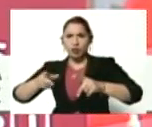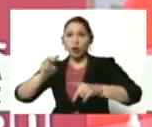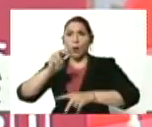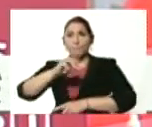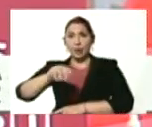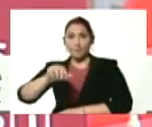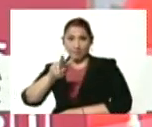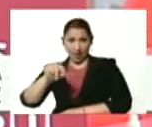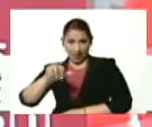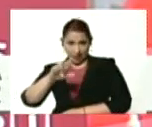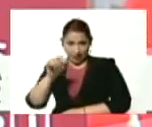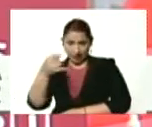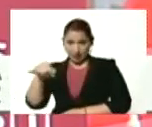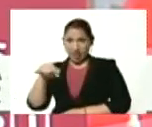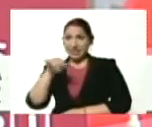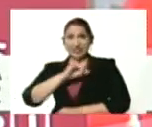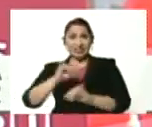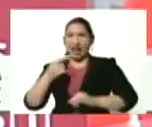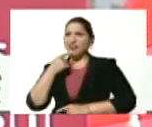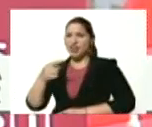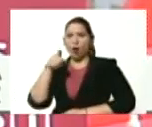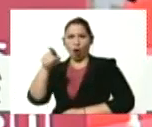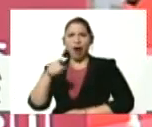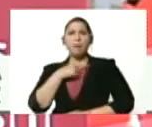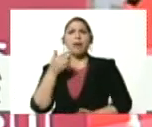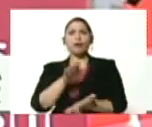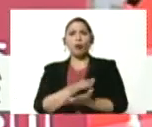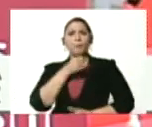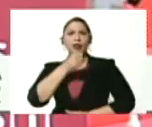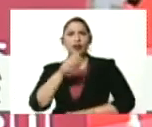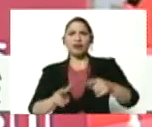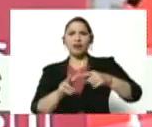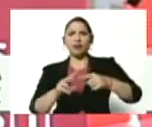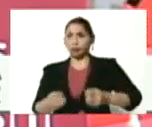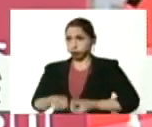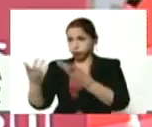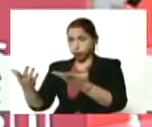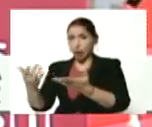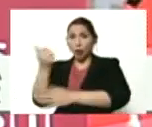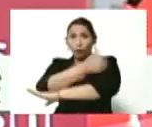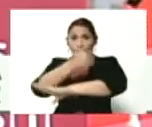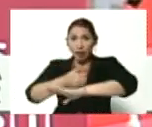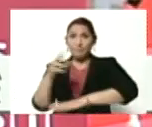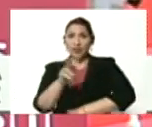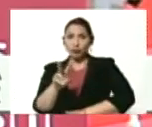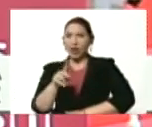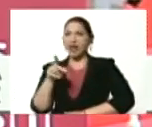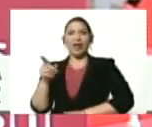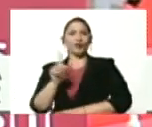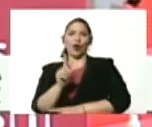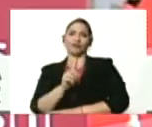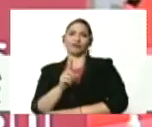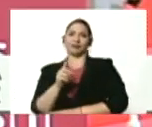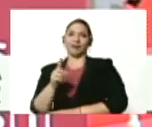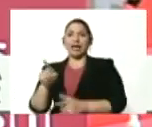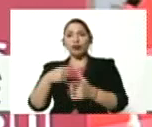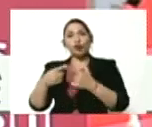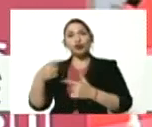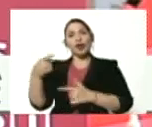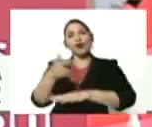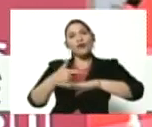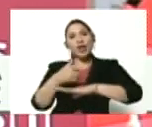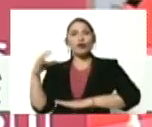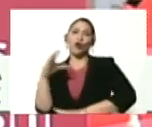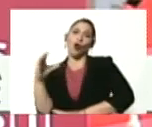homicida de Ricardo Durán, y entregarse a las autoridades venezolanas. No, al contrario, lo reclutaron, lo pusieron, le